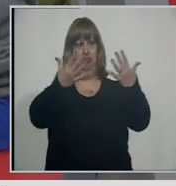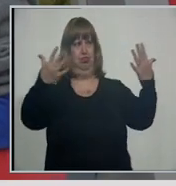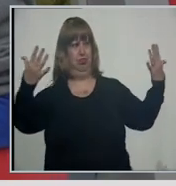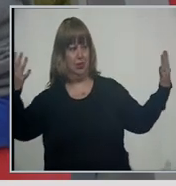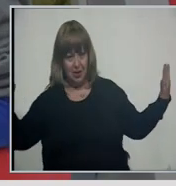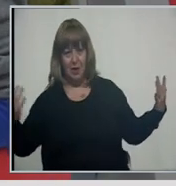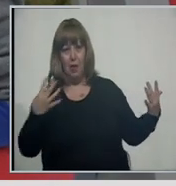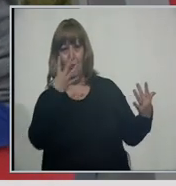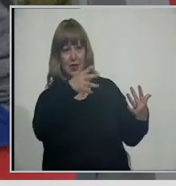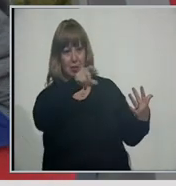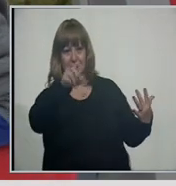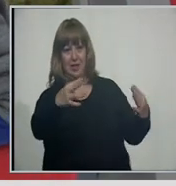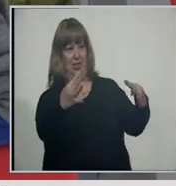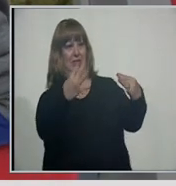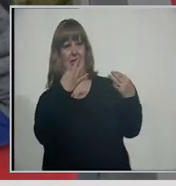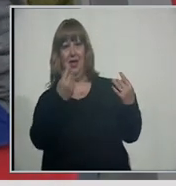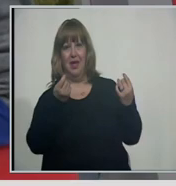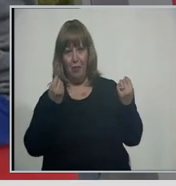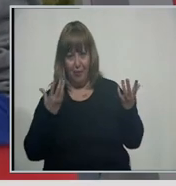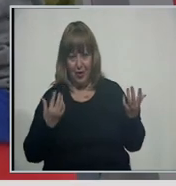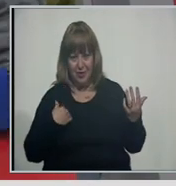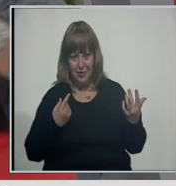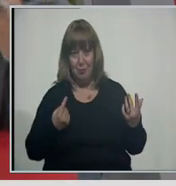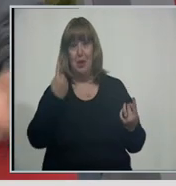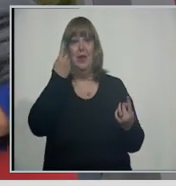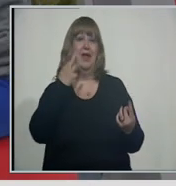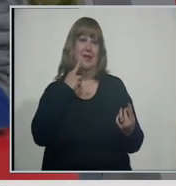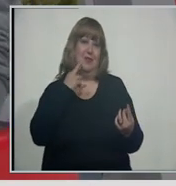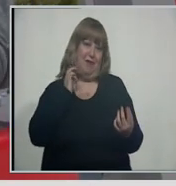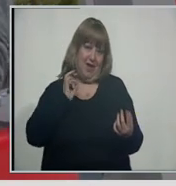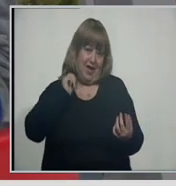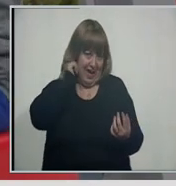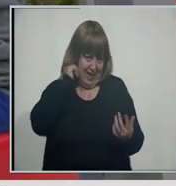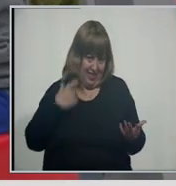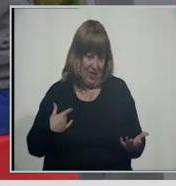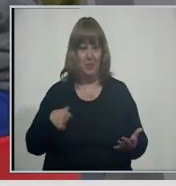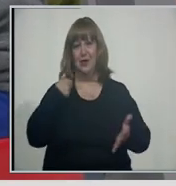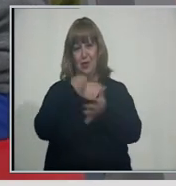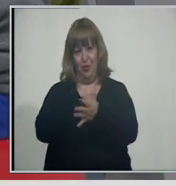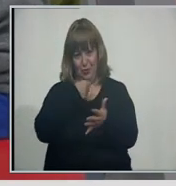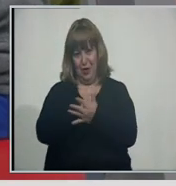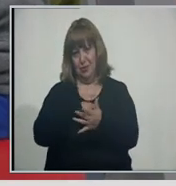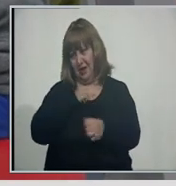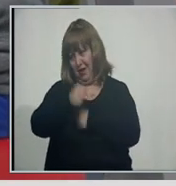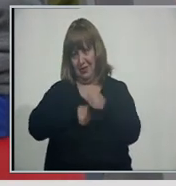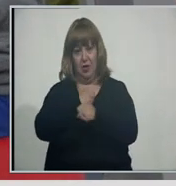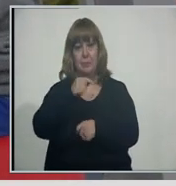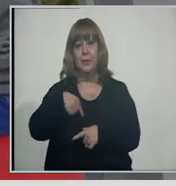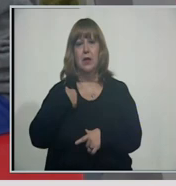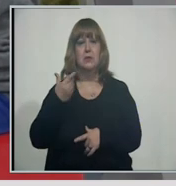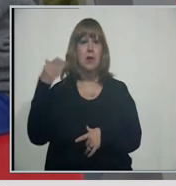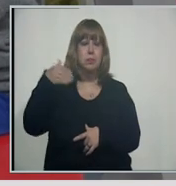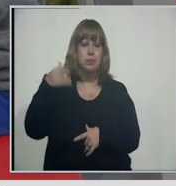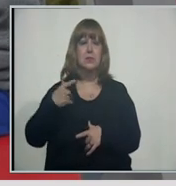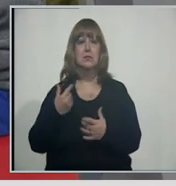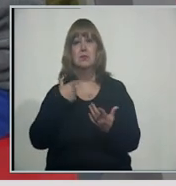pero lógicamente por turba de más no la vida luego seguir luchando porque era loco porque iba a haber alguien entonces ahora vives tanto con mis